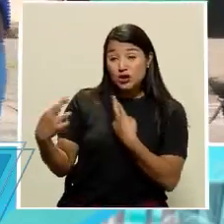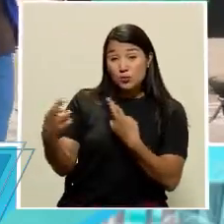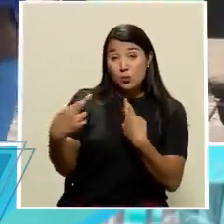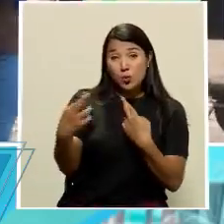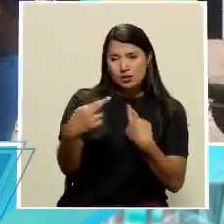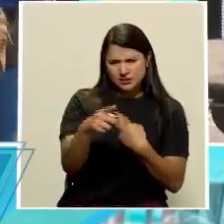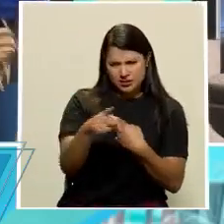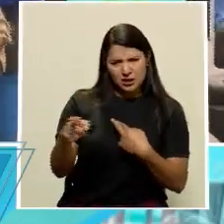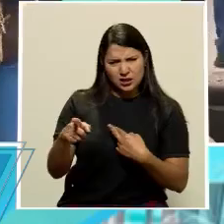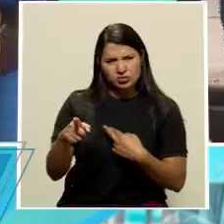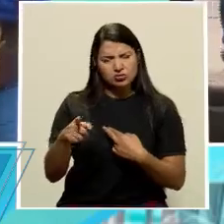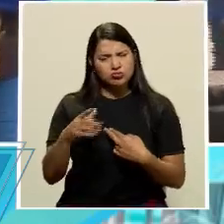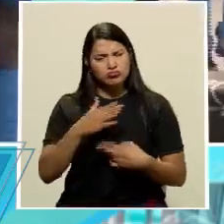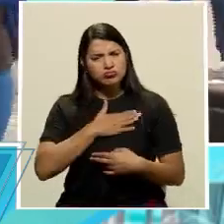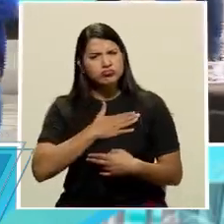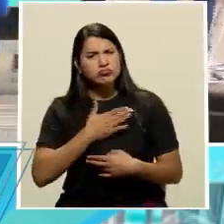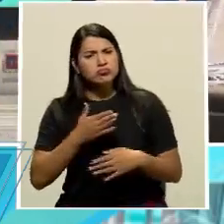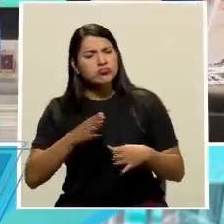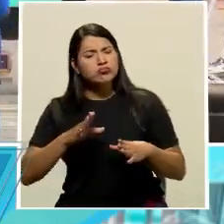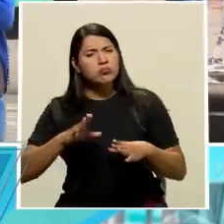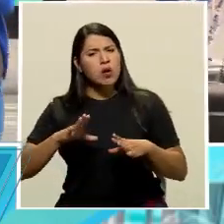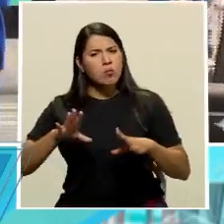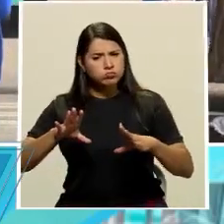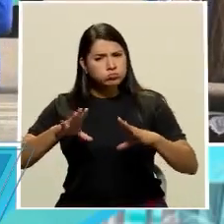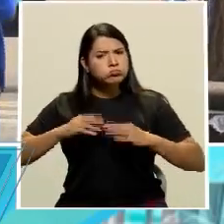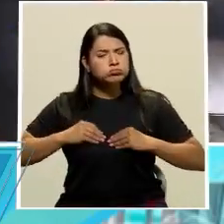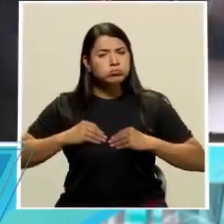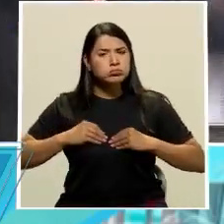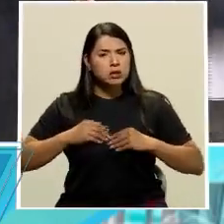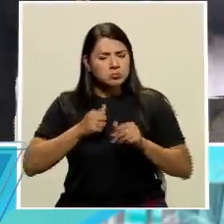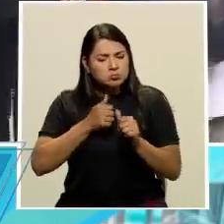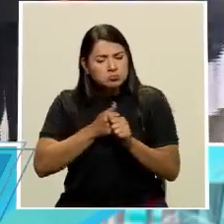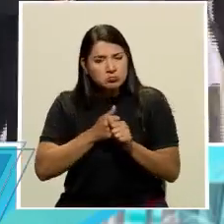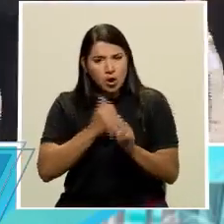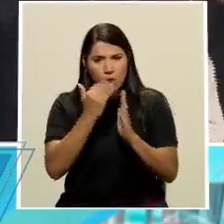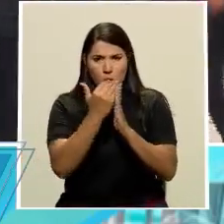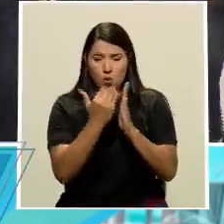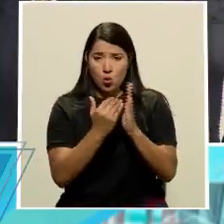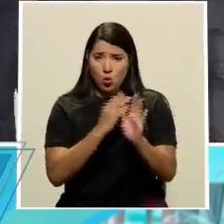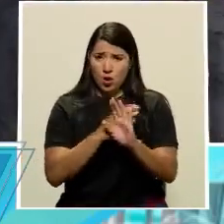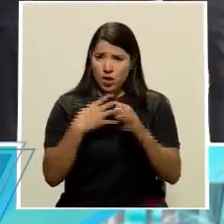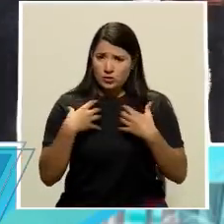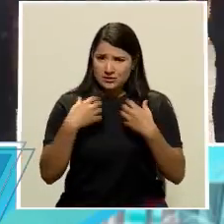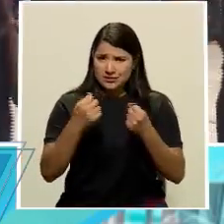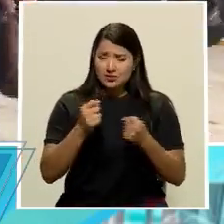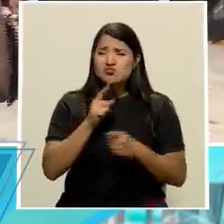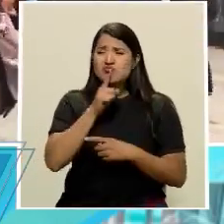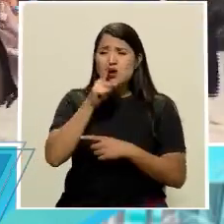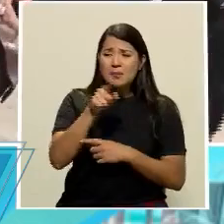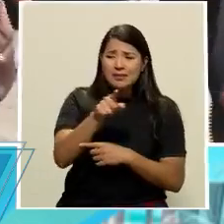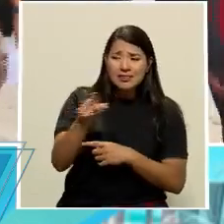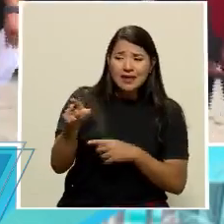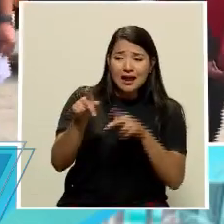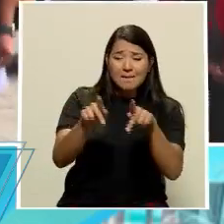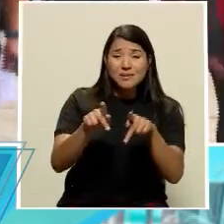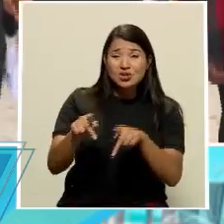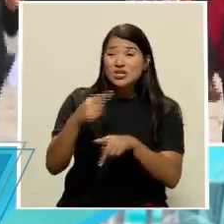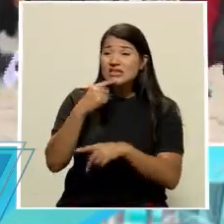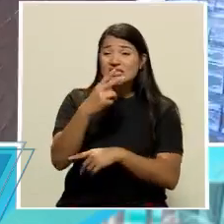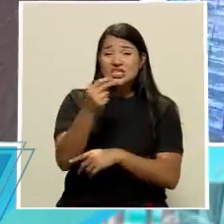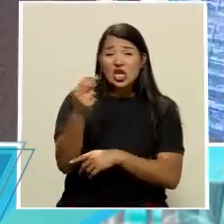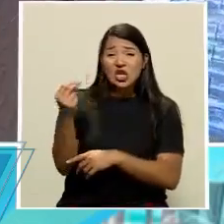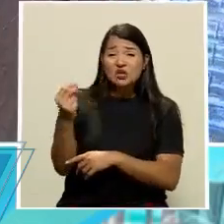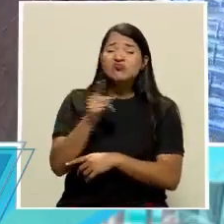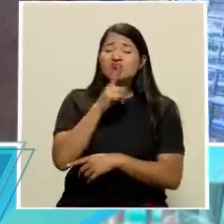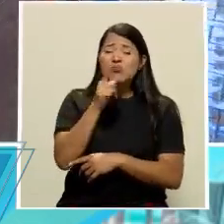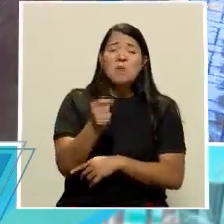dispuestos a acatar las medidas. Y realmente el porcentaje de personas que dice que no está dispuesto a acatarlas es muy